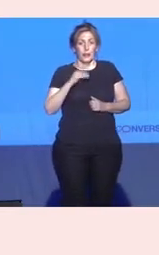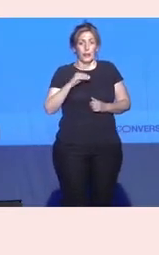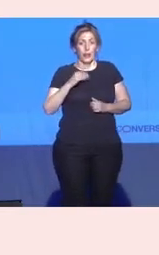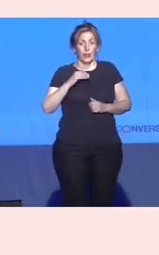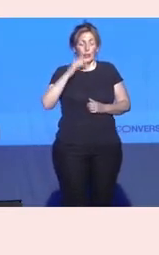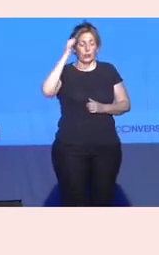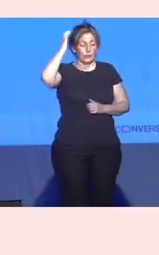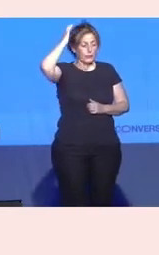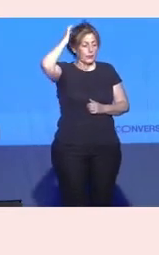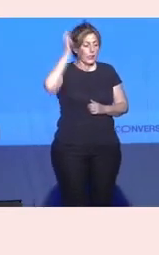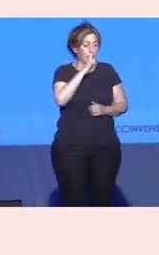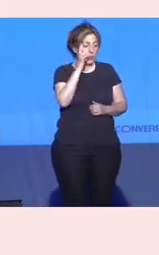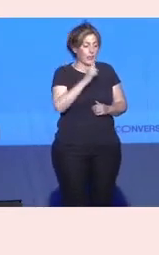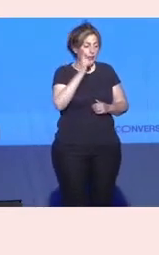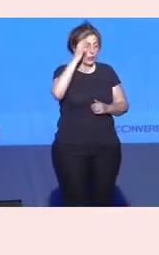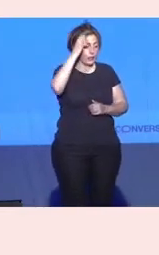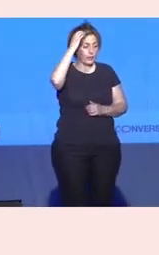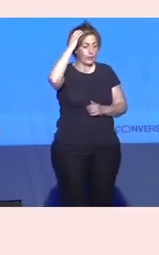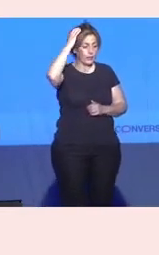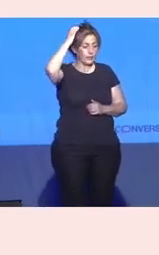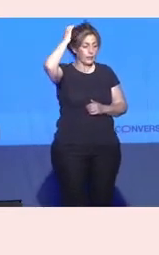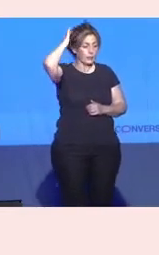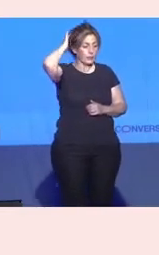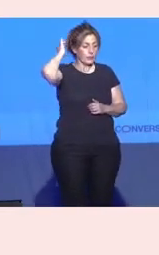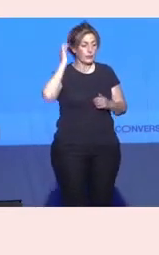exactamente la mitad de edad que yo. 10 años.